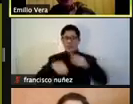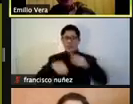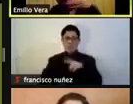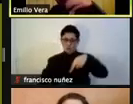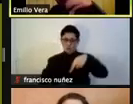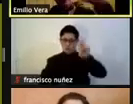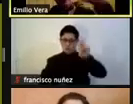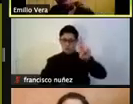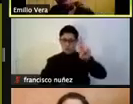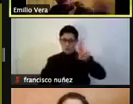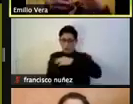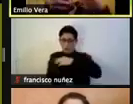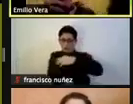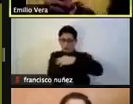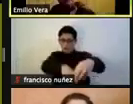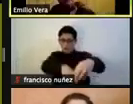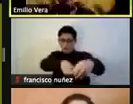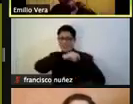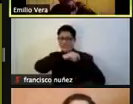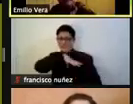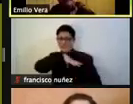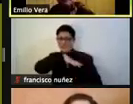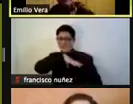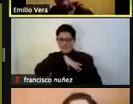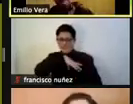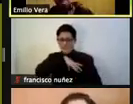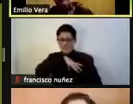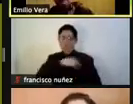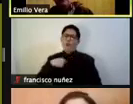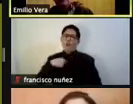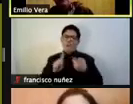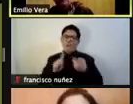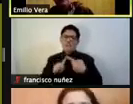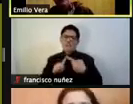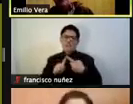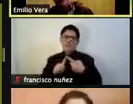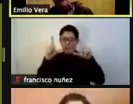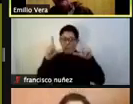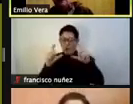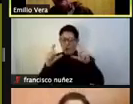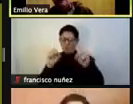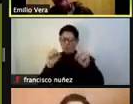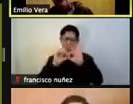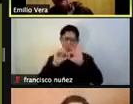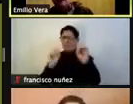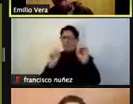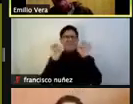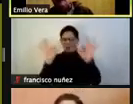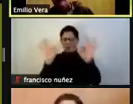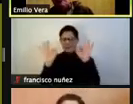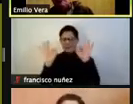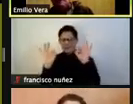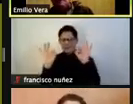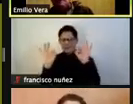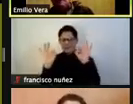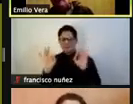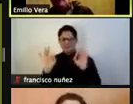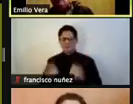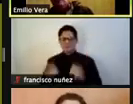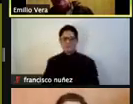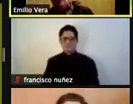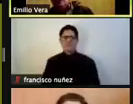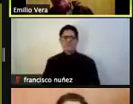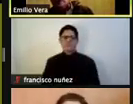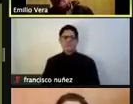bueno, yo participé, pero las fotos son extraordinarias, por eso las puse. Pero aquí estamos disparando, ¿no es cierto? Y las pistolas de aire